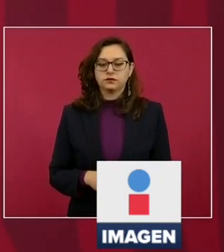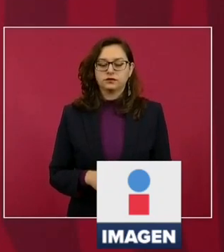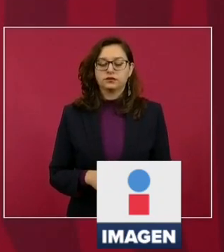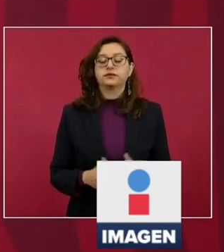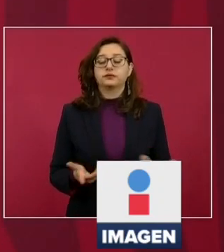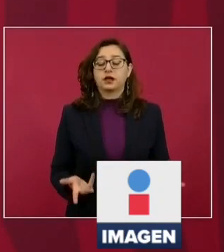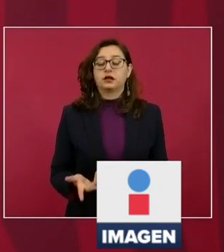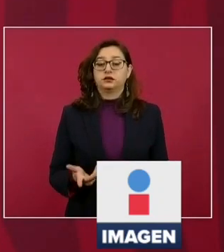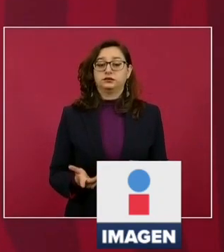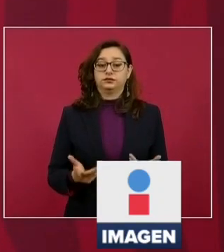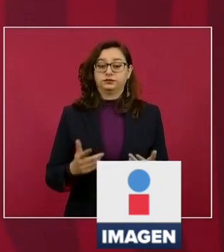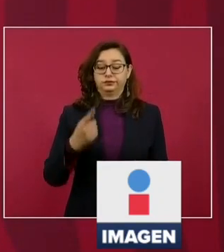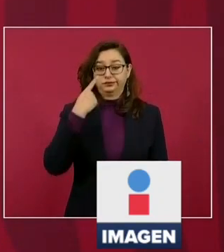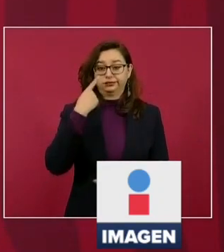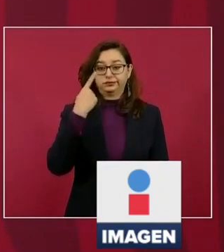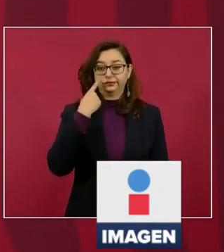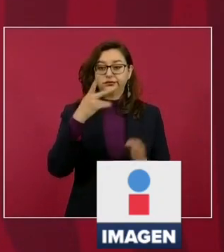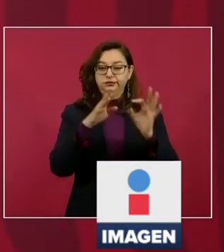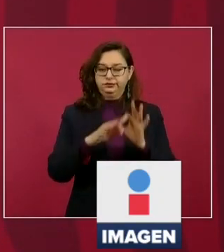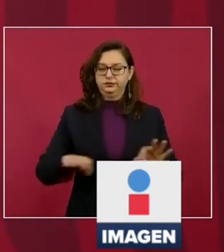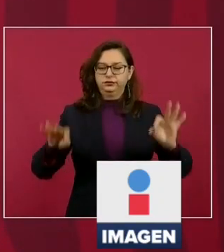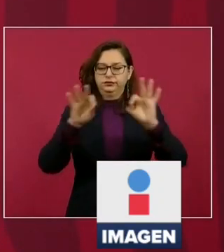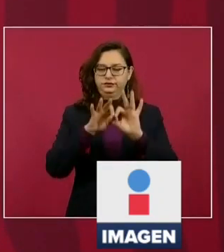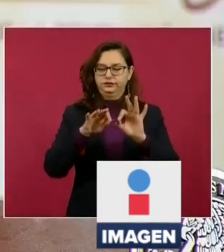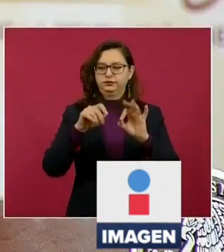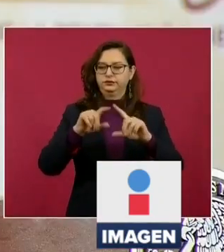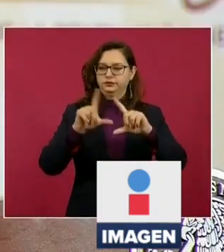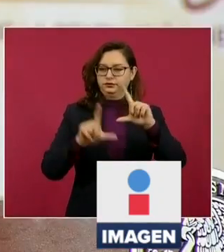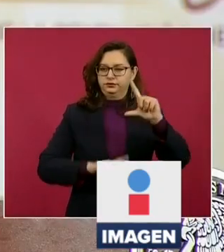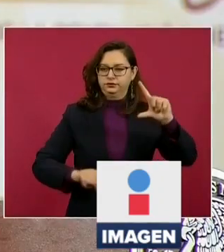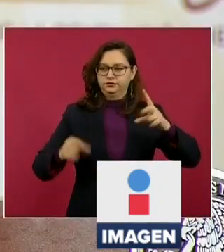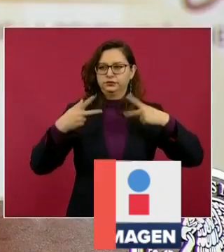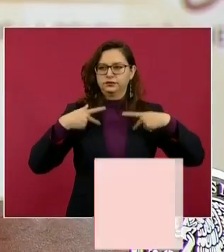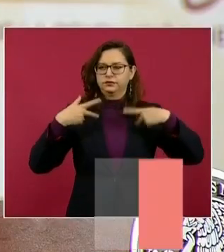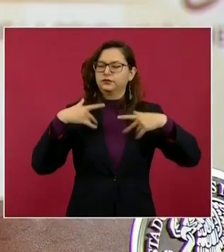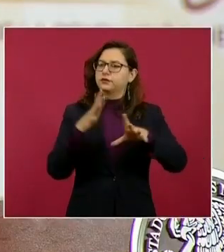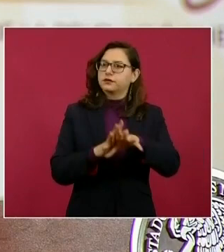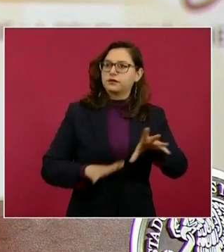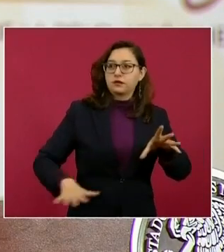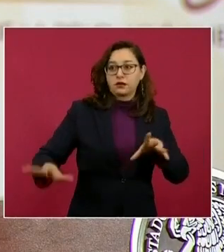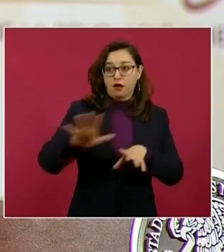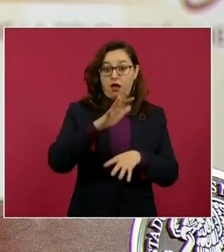Que sepan todos los mexicanos